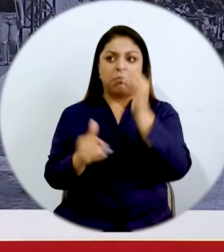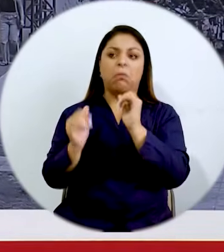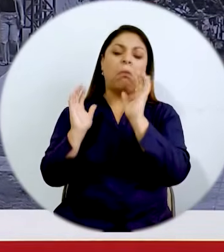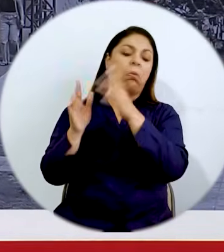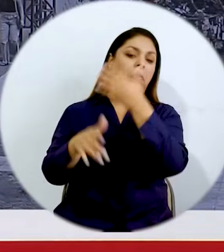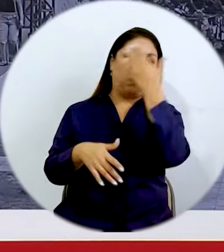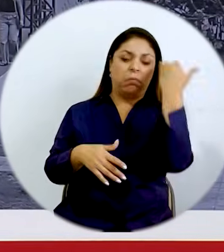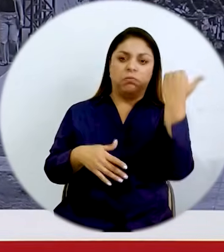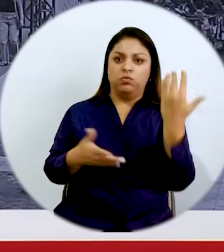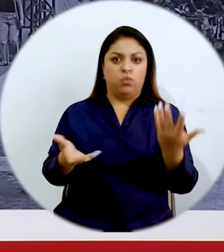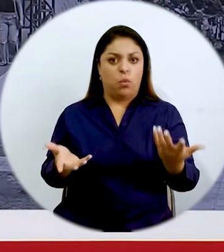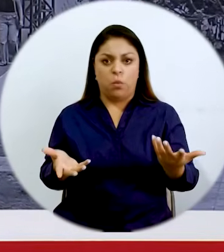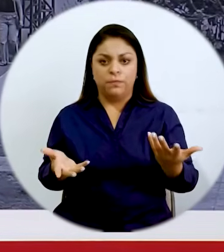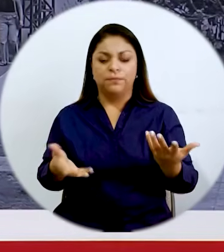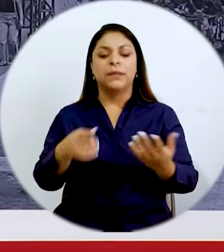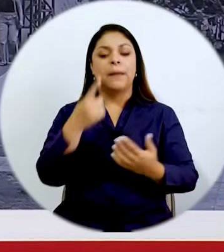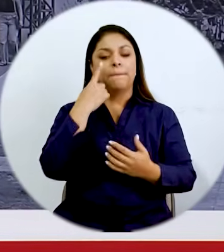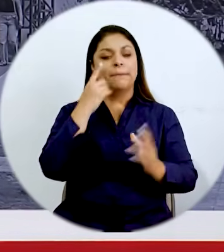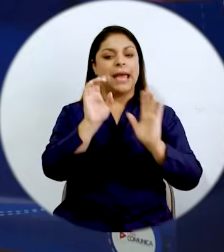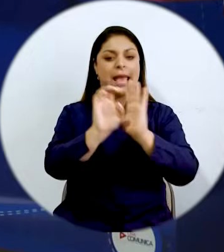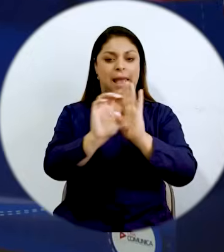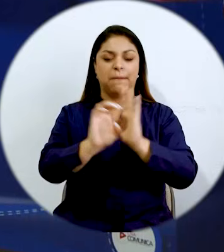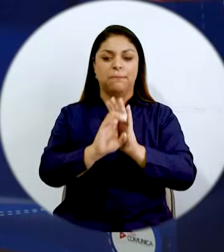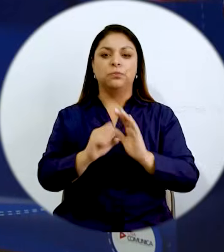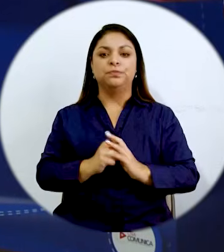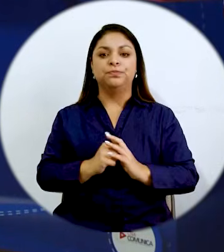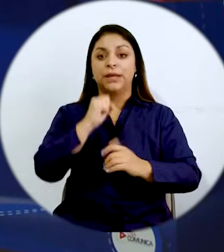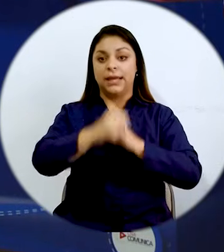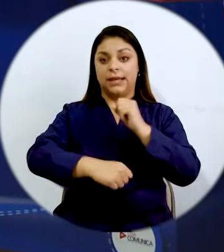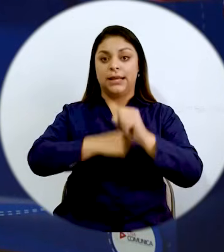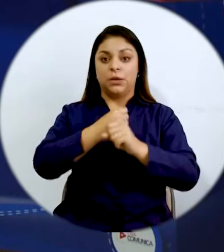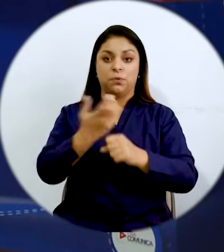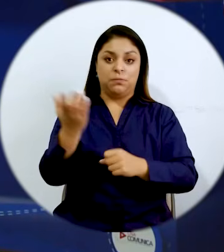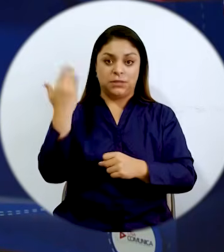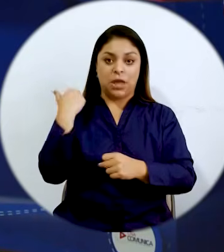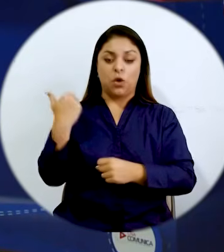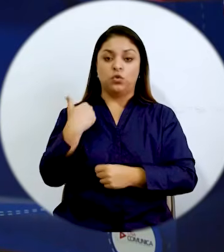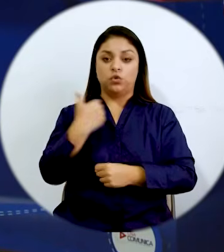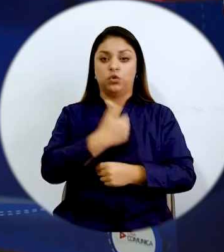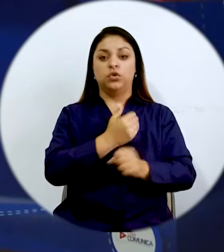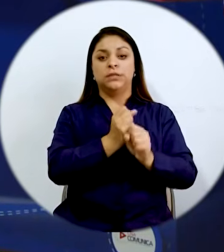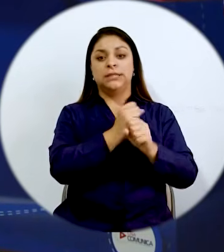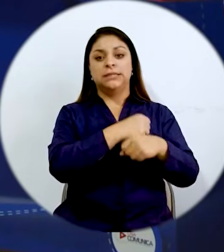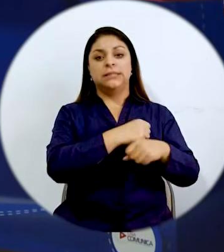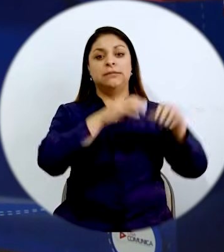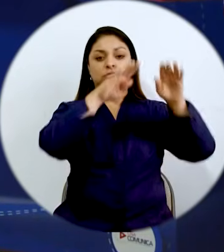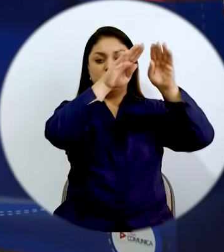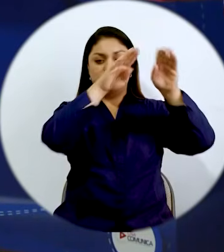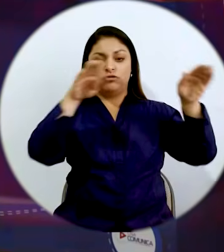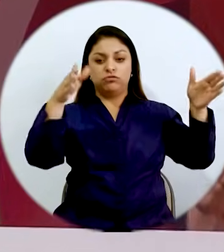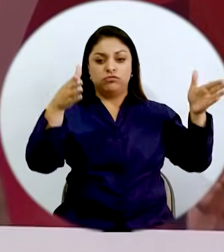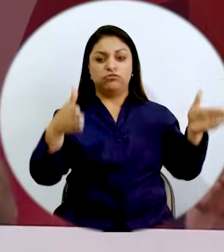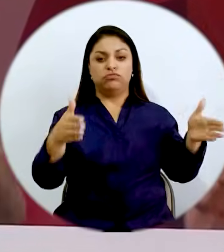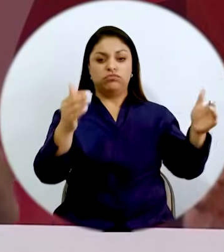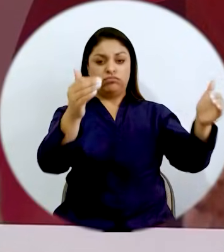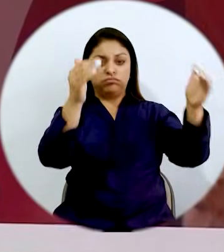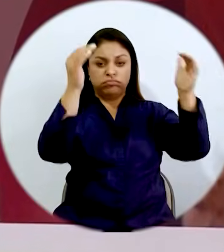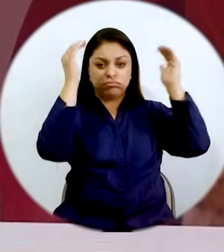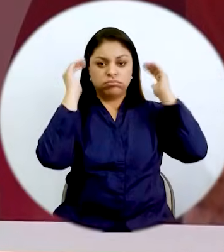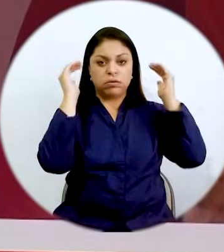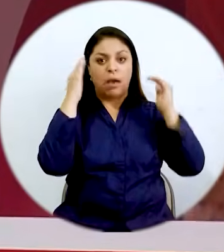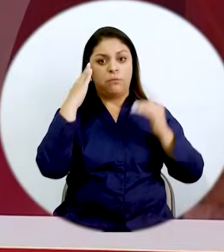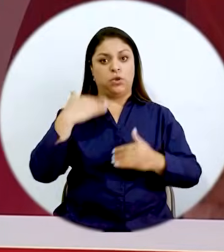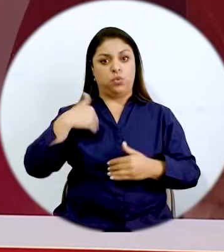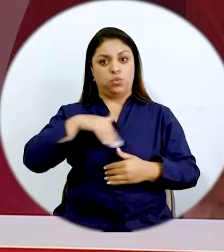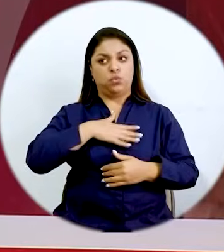ejemplo, hay cosas que uno puede usar como ejemplo. Por ejemplo, este año pasado hicimos un invernadero. Estamos en una zona muy lluviosa, entonces de